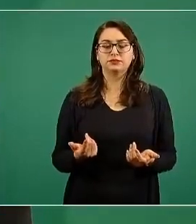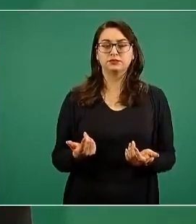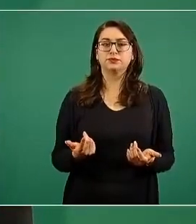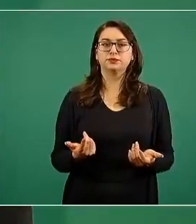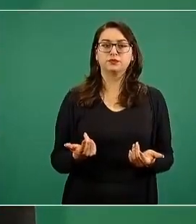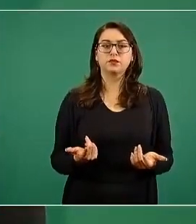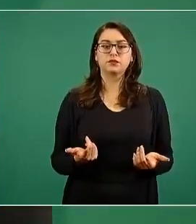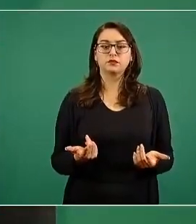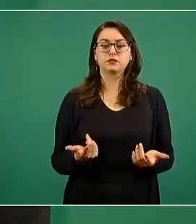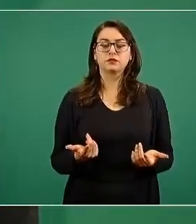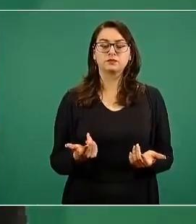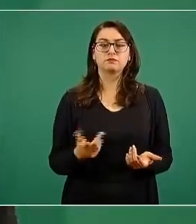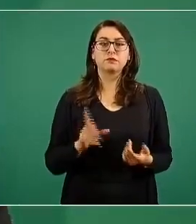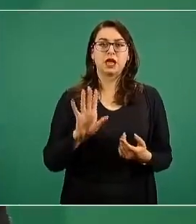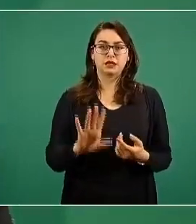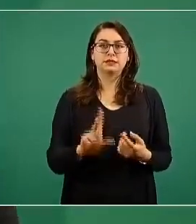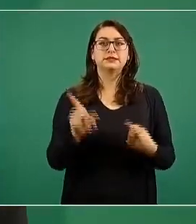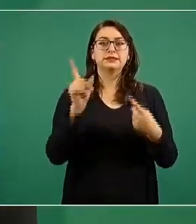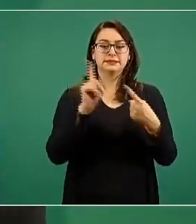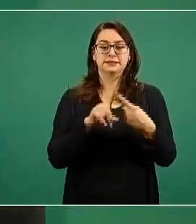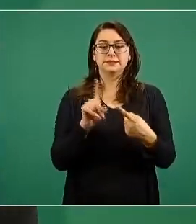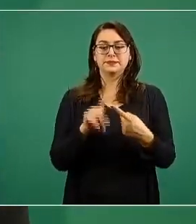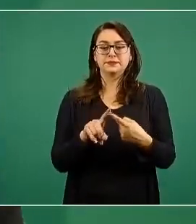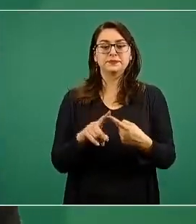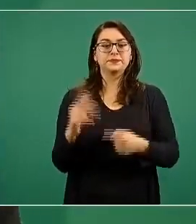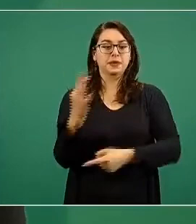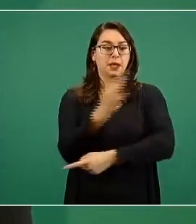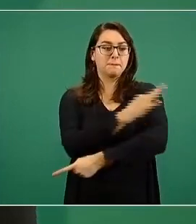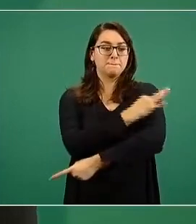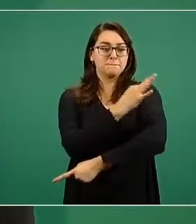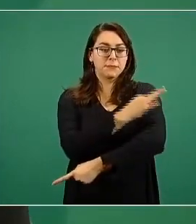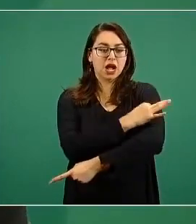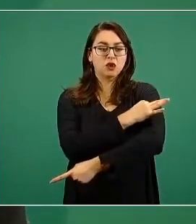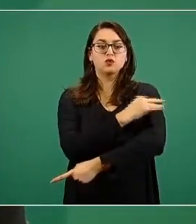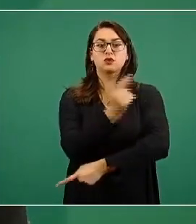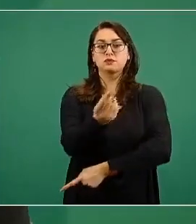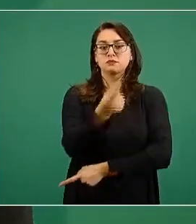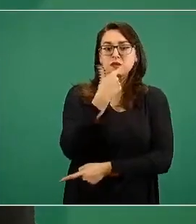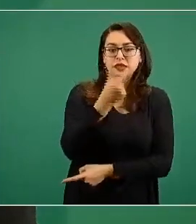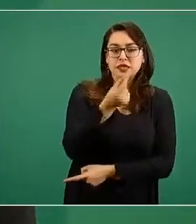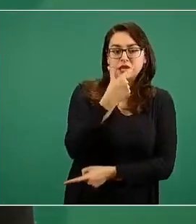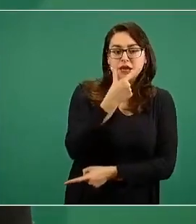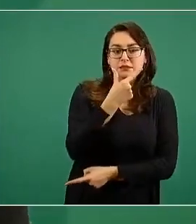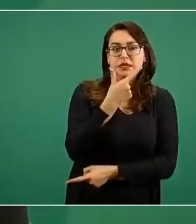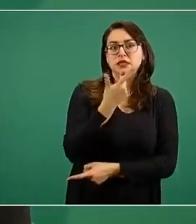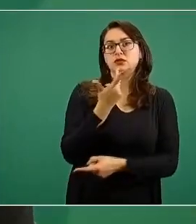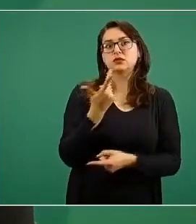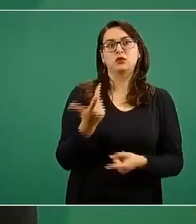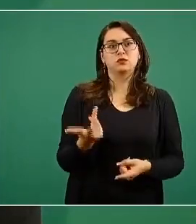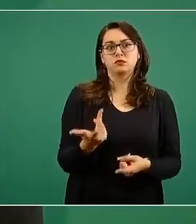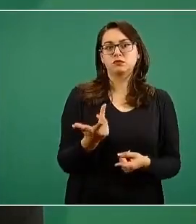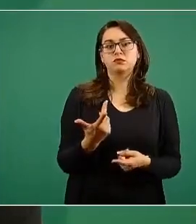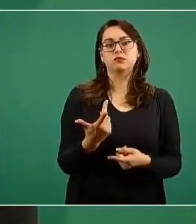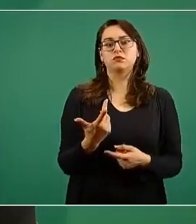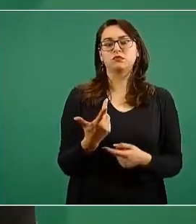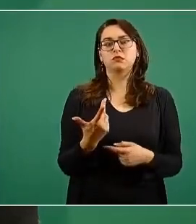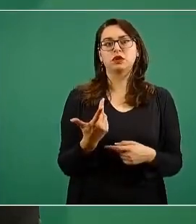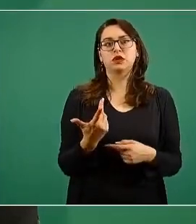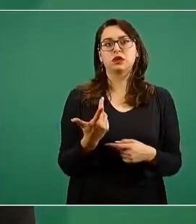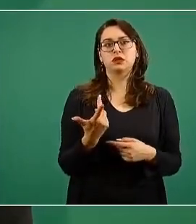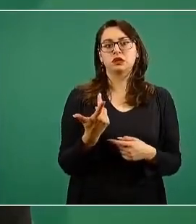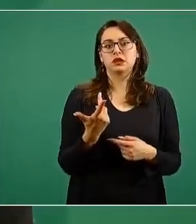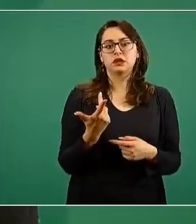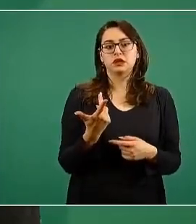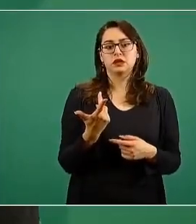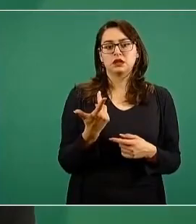un producto, una vacuna, una droga, un fármaco que